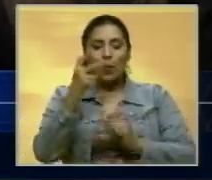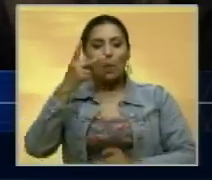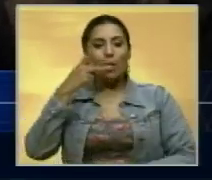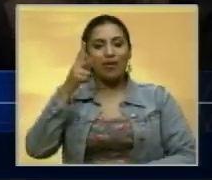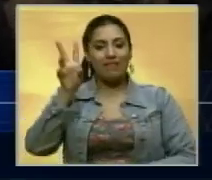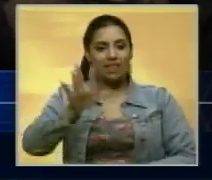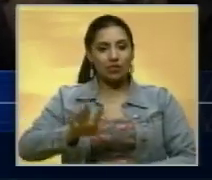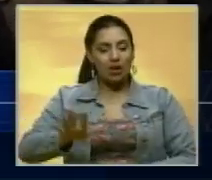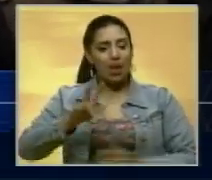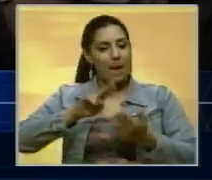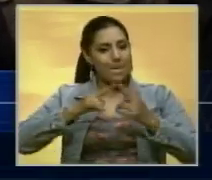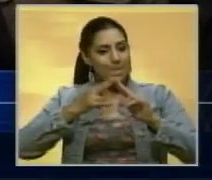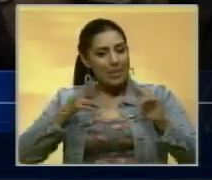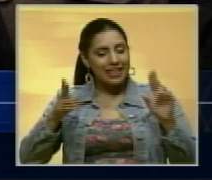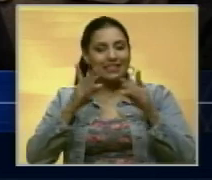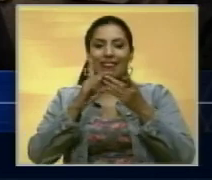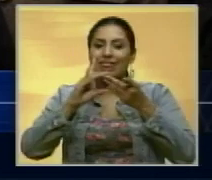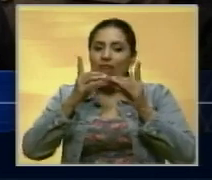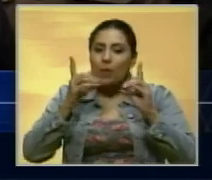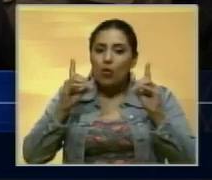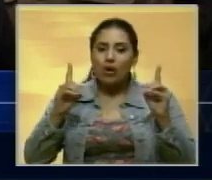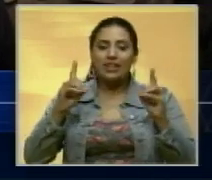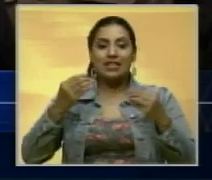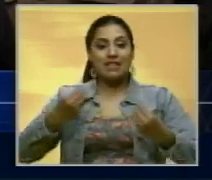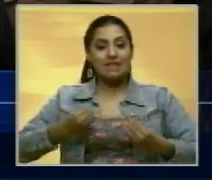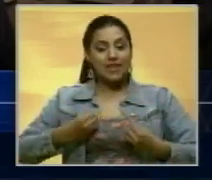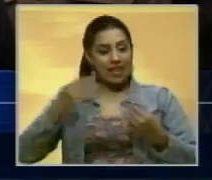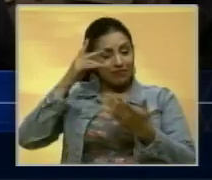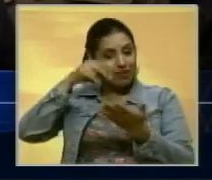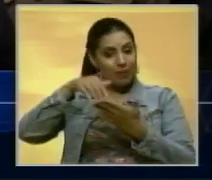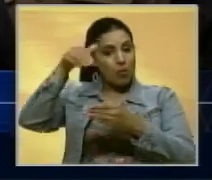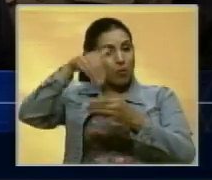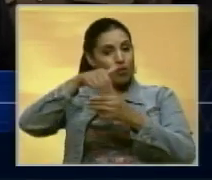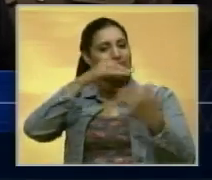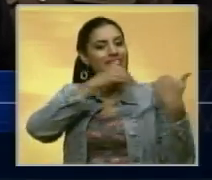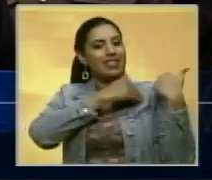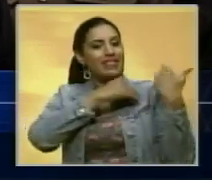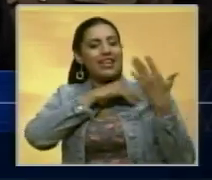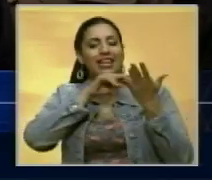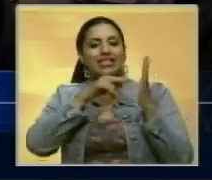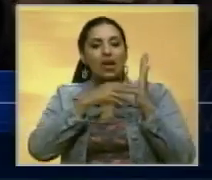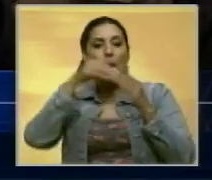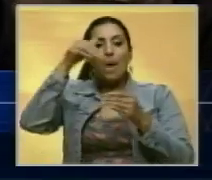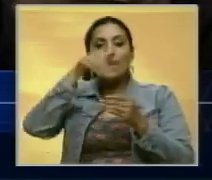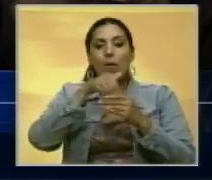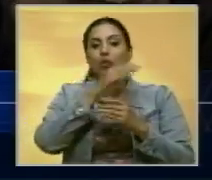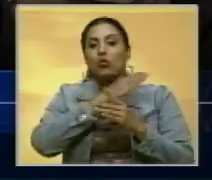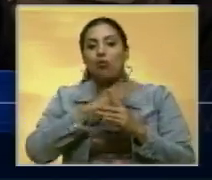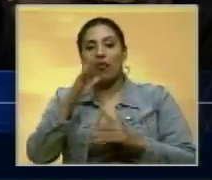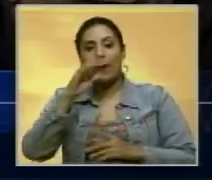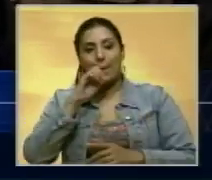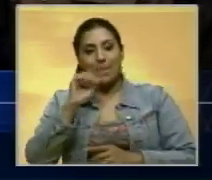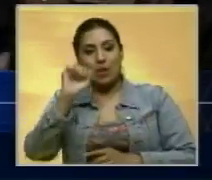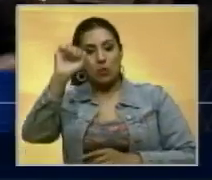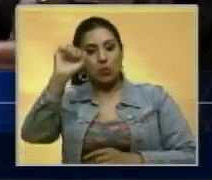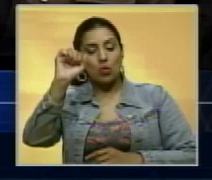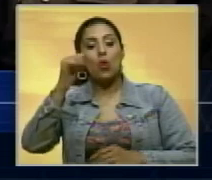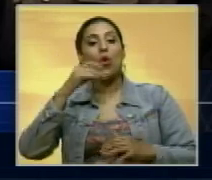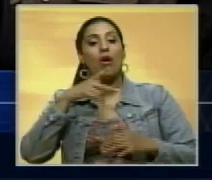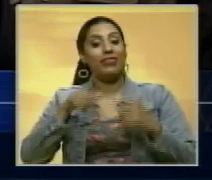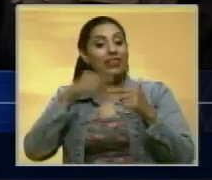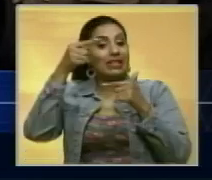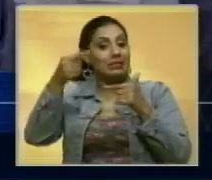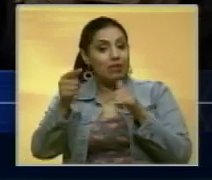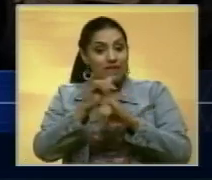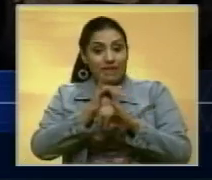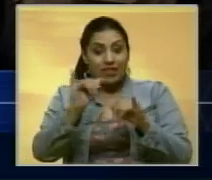Venezuela, en paz, en democracia, por la vía electoral que representa el referéndum revocatorio. Y luego